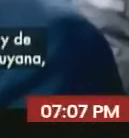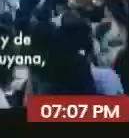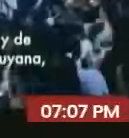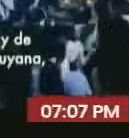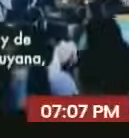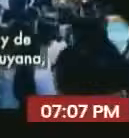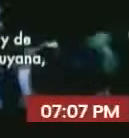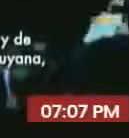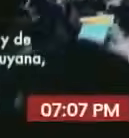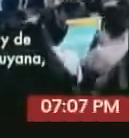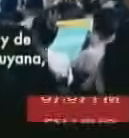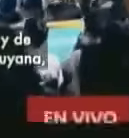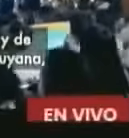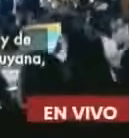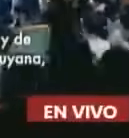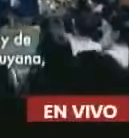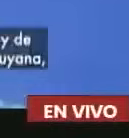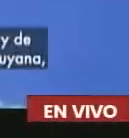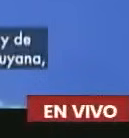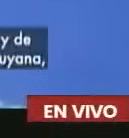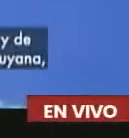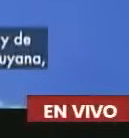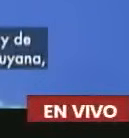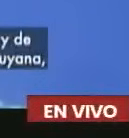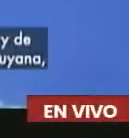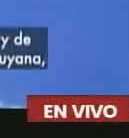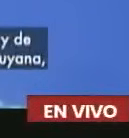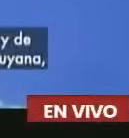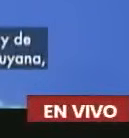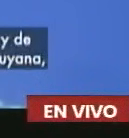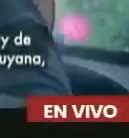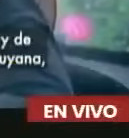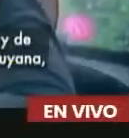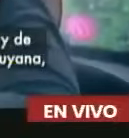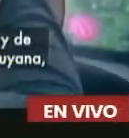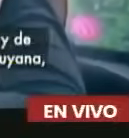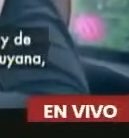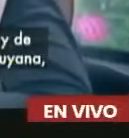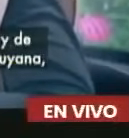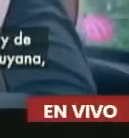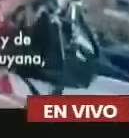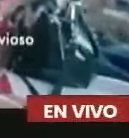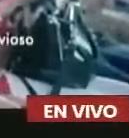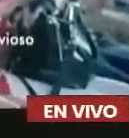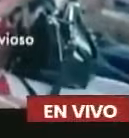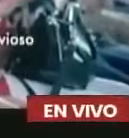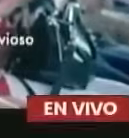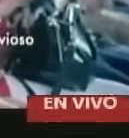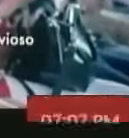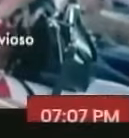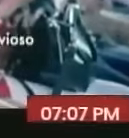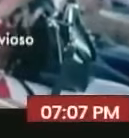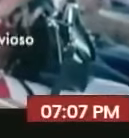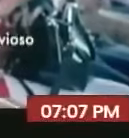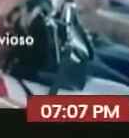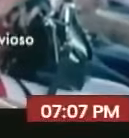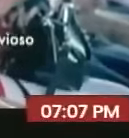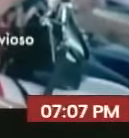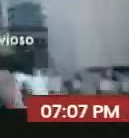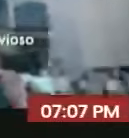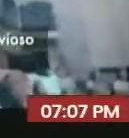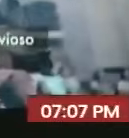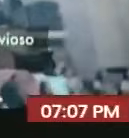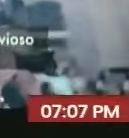de nuestros mares y de nuestro territorio es el pueblo de Venezuela, presidente de Guyana. Usted viene actuando de